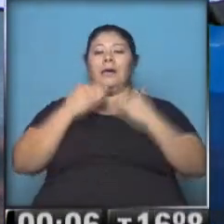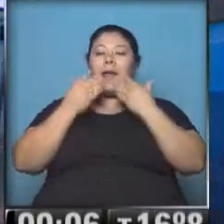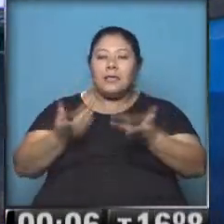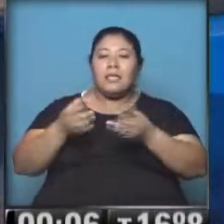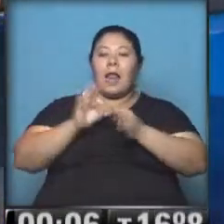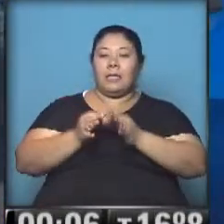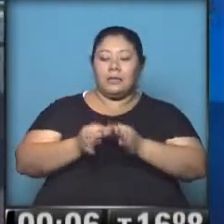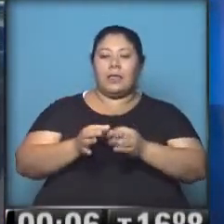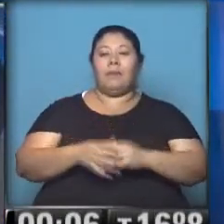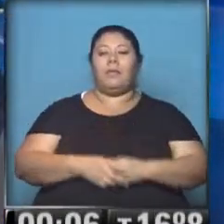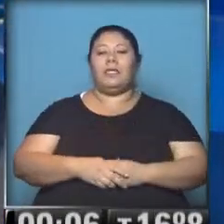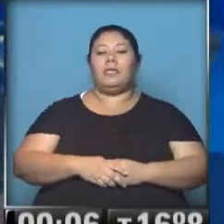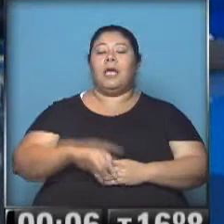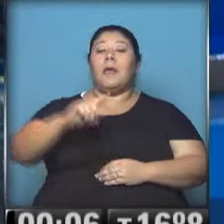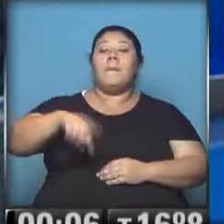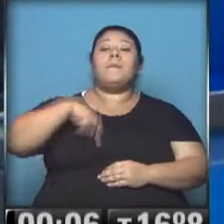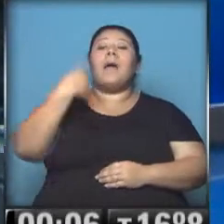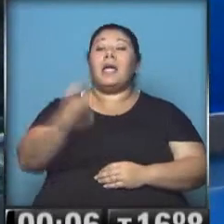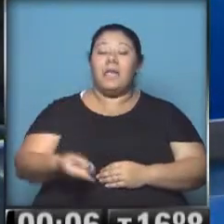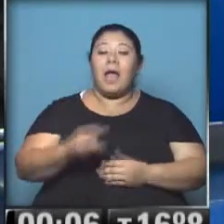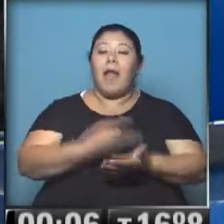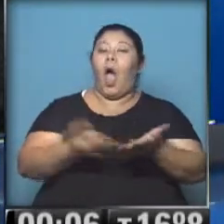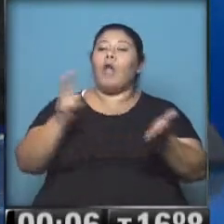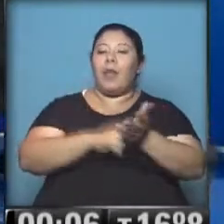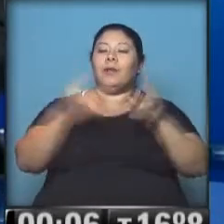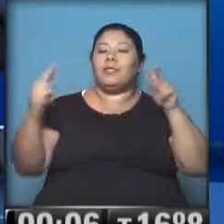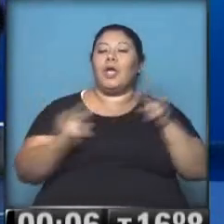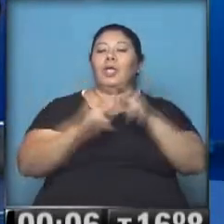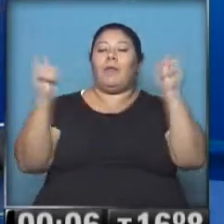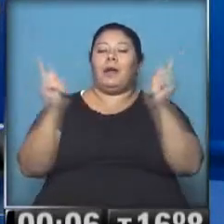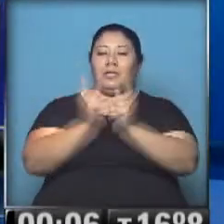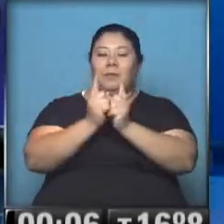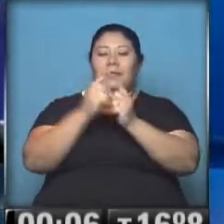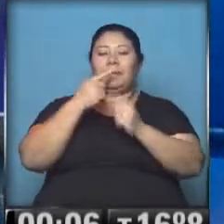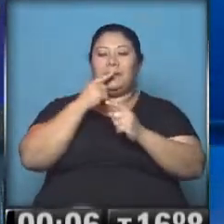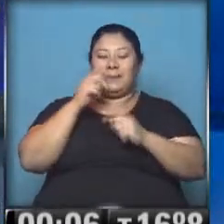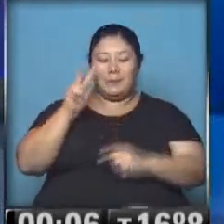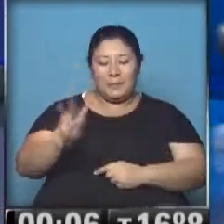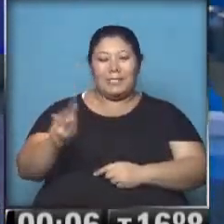mañana para hacer otro resumen de noticias de la televisión pública. Que pasen una buena noche. Chao.